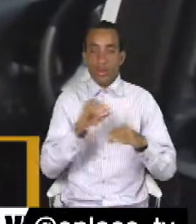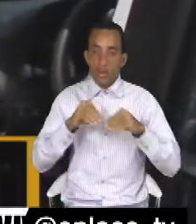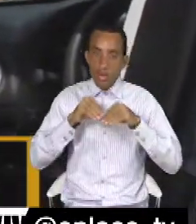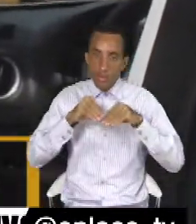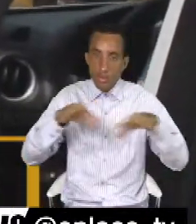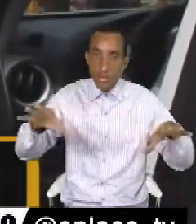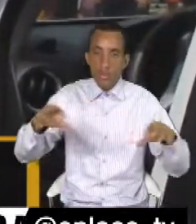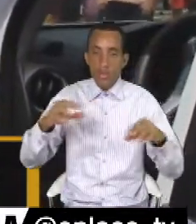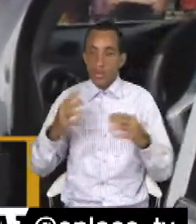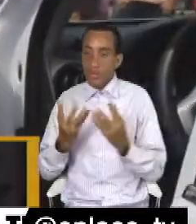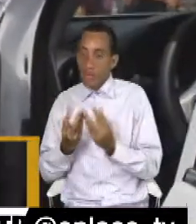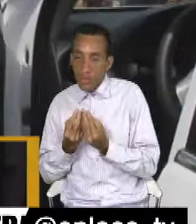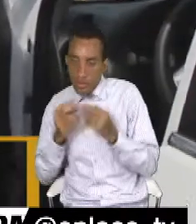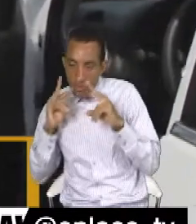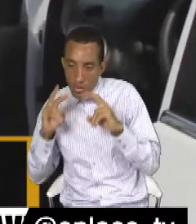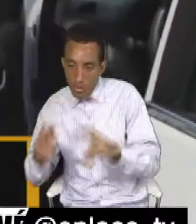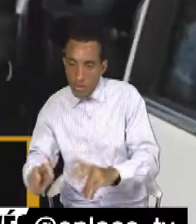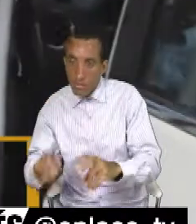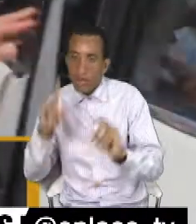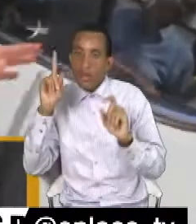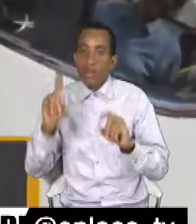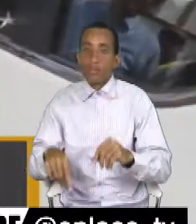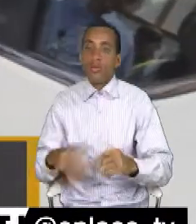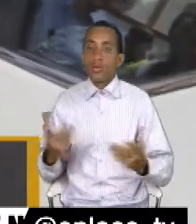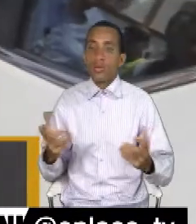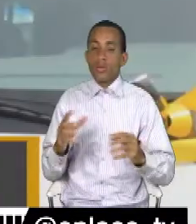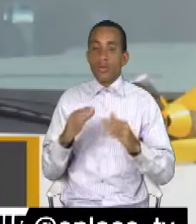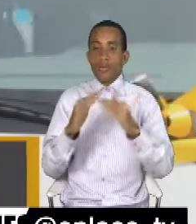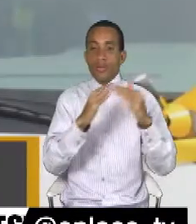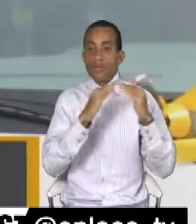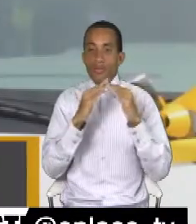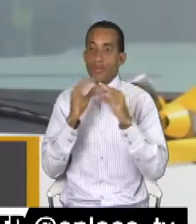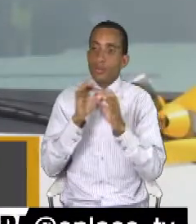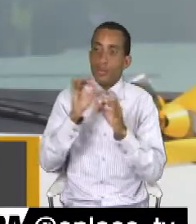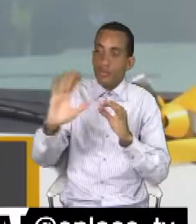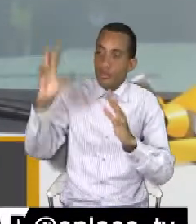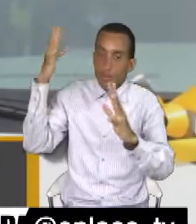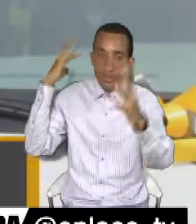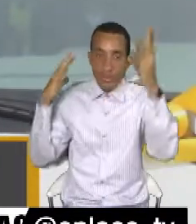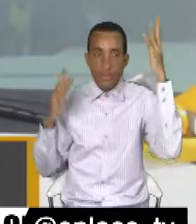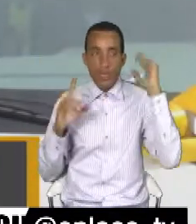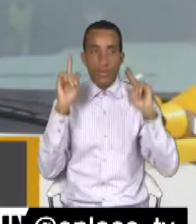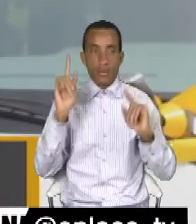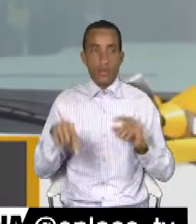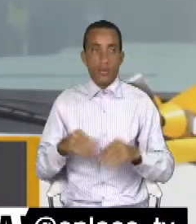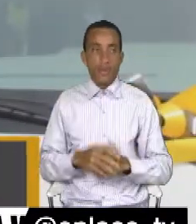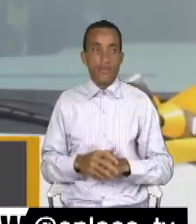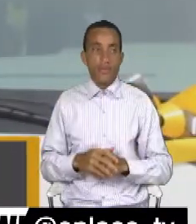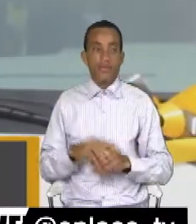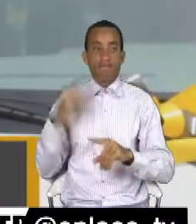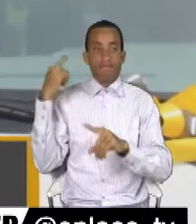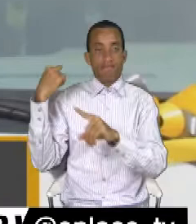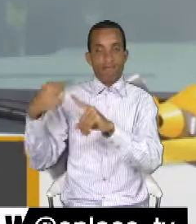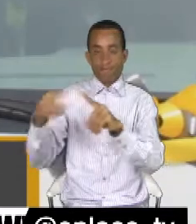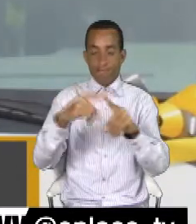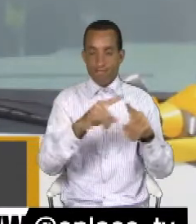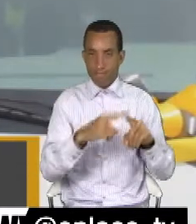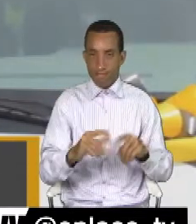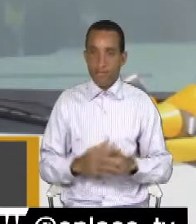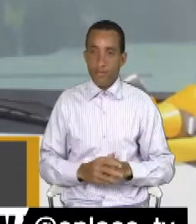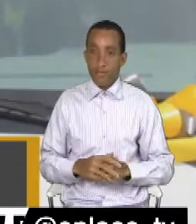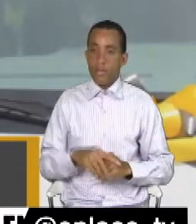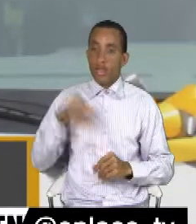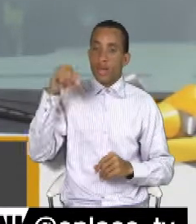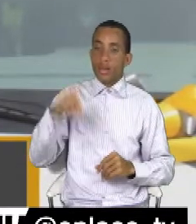de investigación e inspección en la zona urbana y rural. Para movilización de funcionarios en las diferentes áreas del